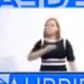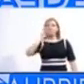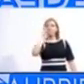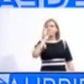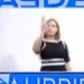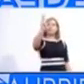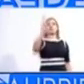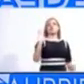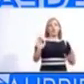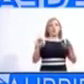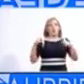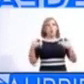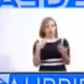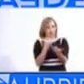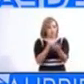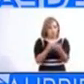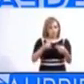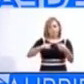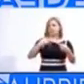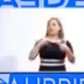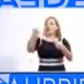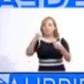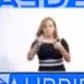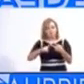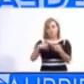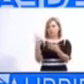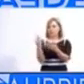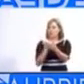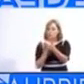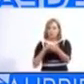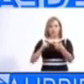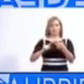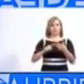propuestas que tenemos en salud, en educación, en seguridad, en la construcción.